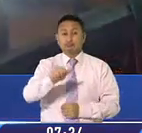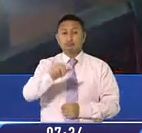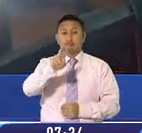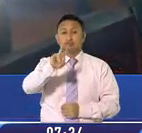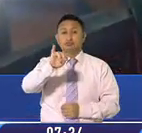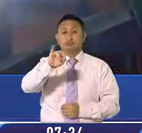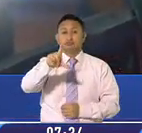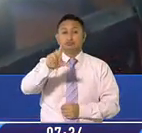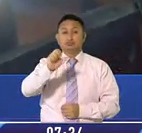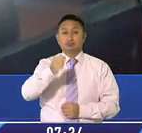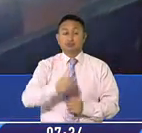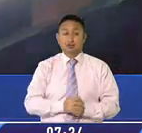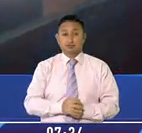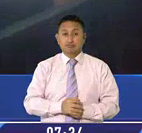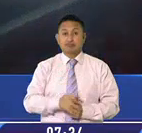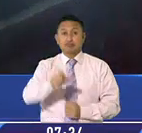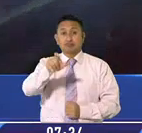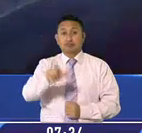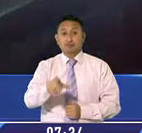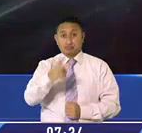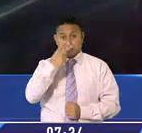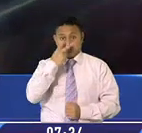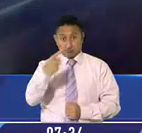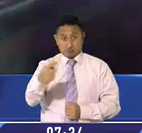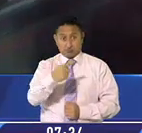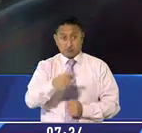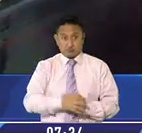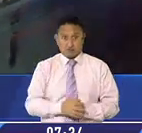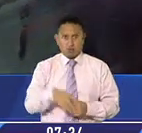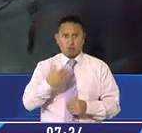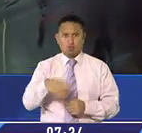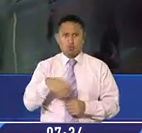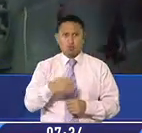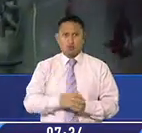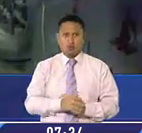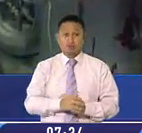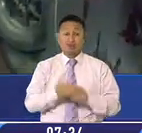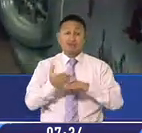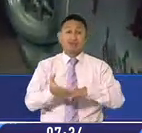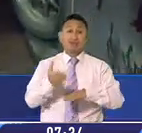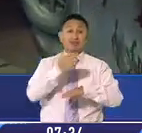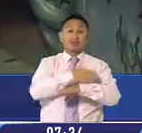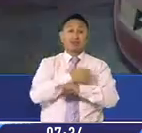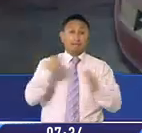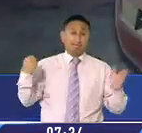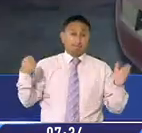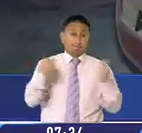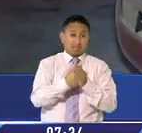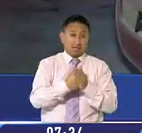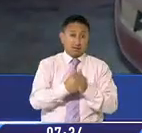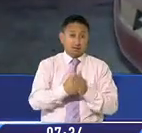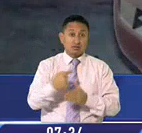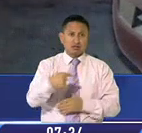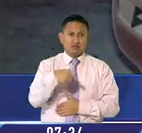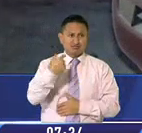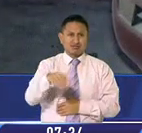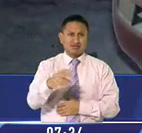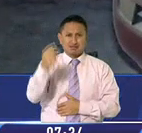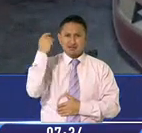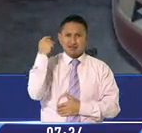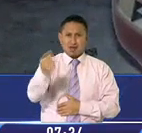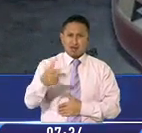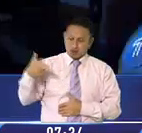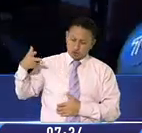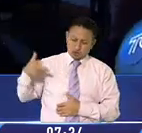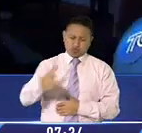urbe. Quienes presenciaron el hecho manifiestan que antes de colisionar, el vehículo circulaba a exceso